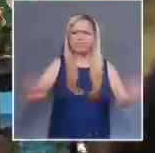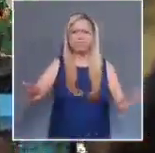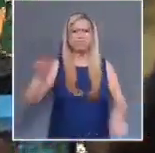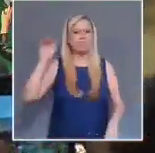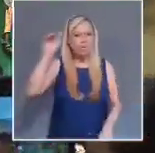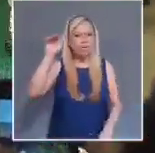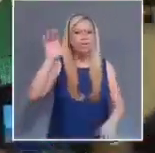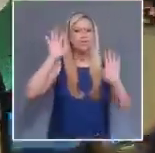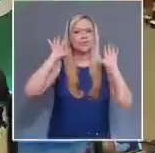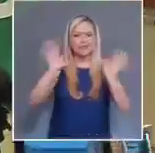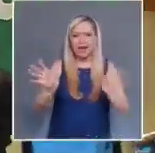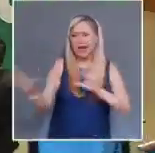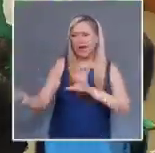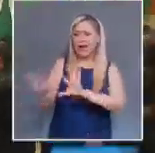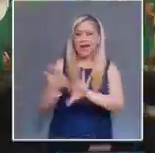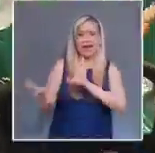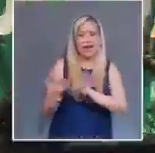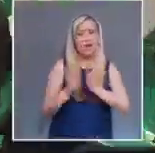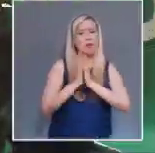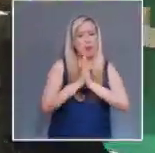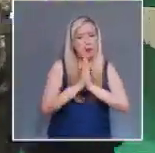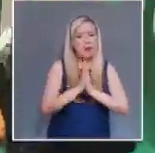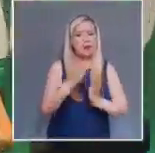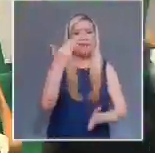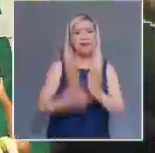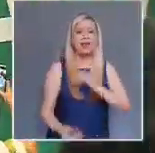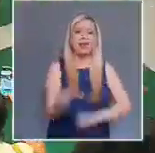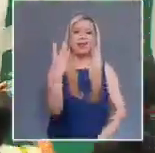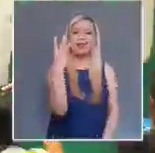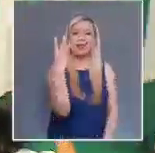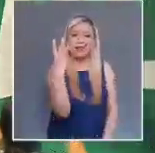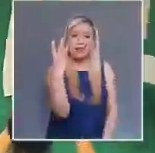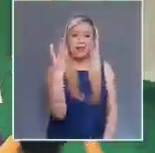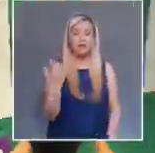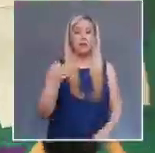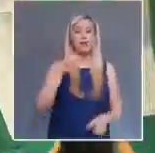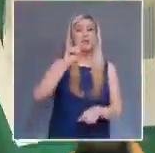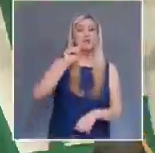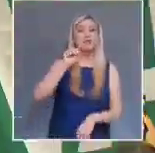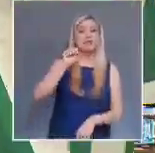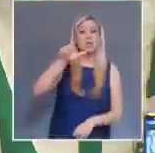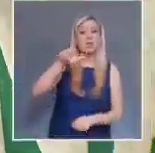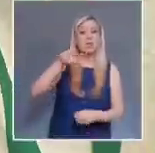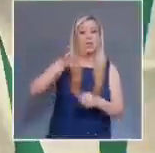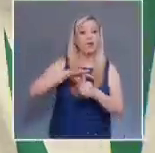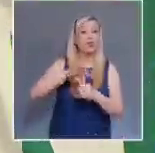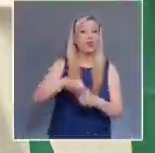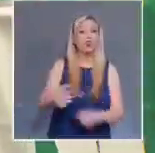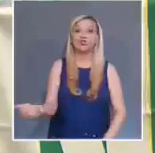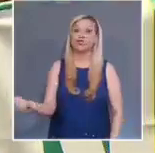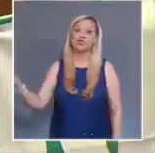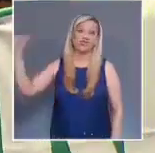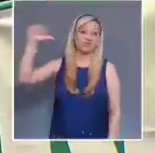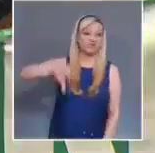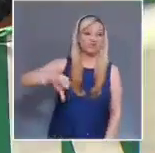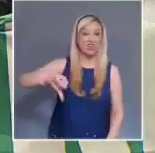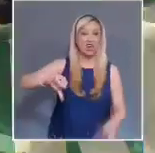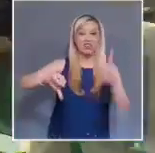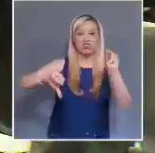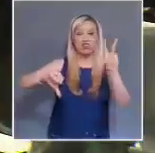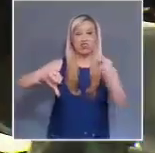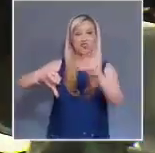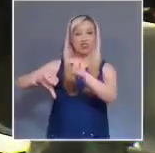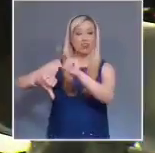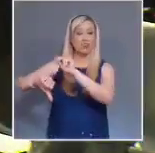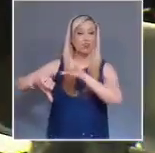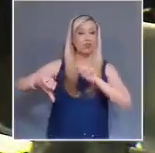INAI. Esto luego de que con 67 votos en contra fuera rechazada la propuesta de uno de los comisionados.